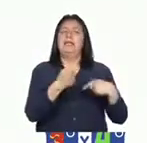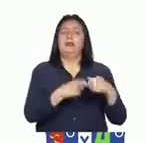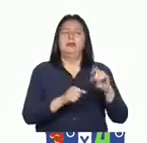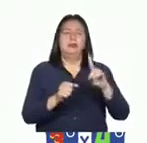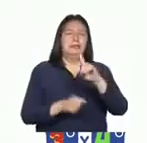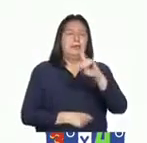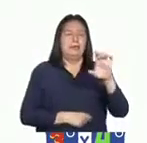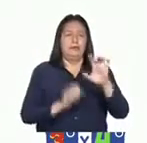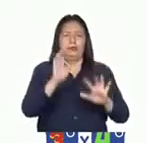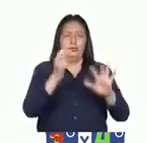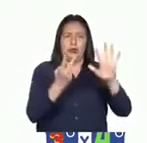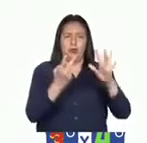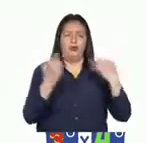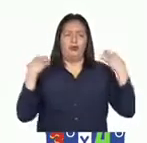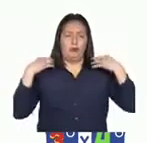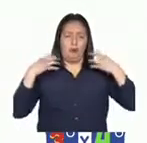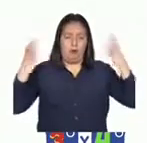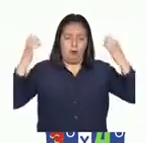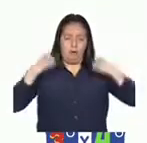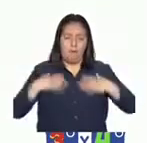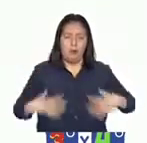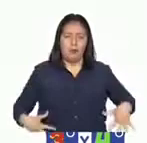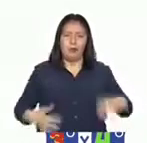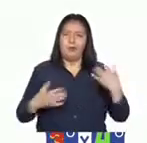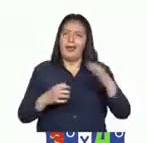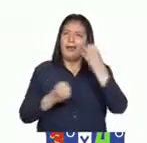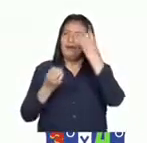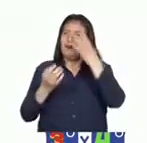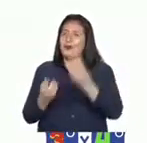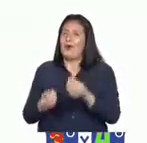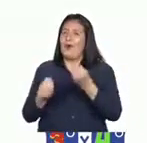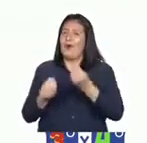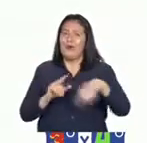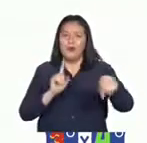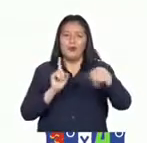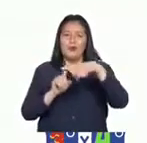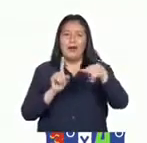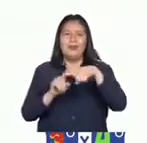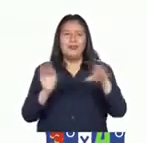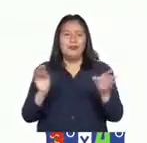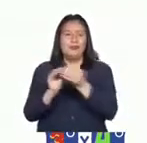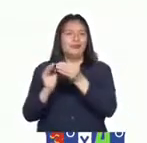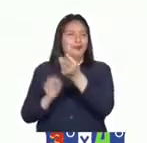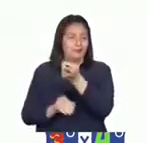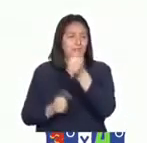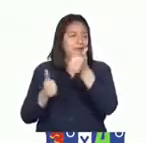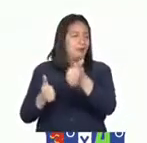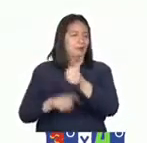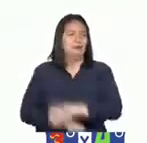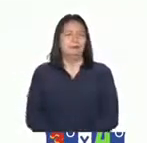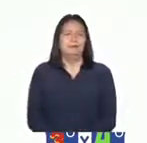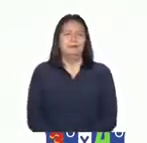118 ponchos. Hemos encontrado esta información con ayuda de la adición. Muy bien,